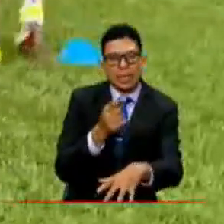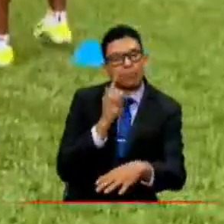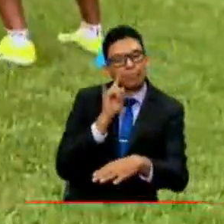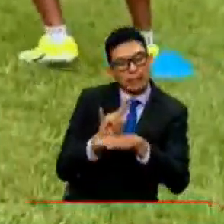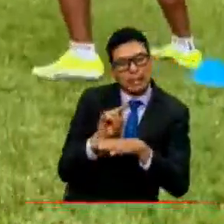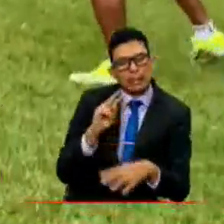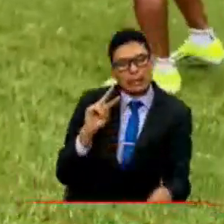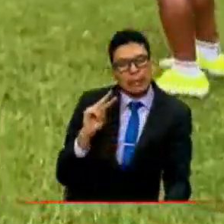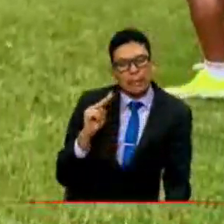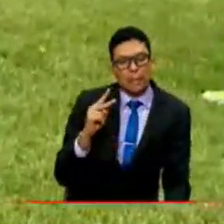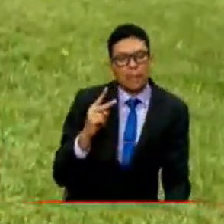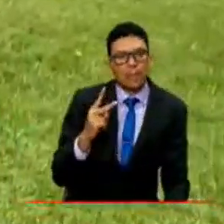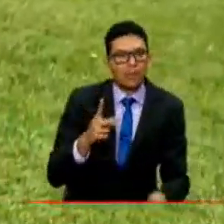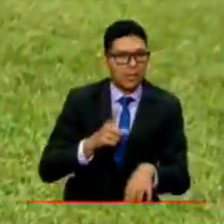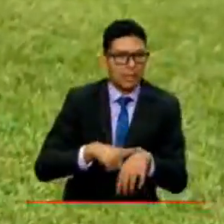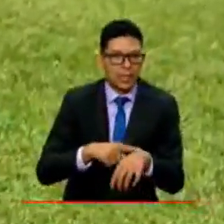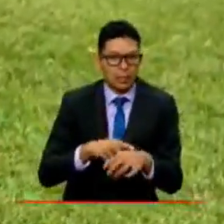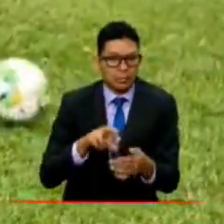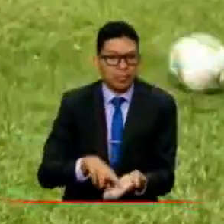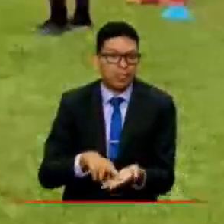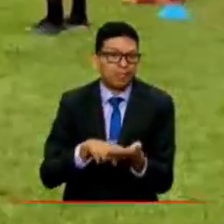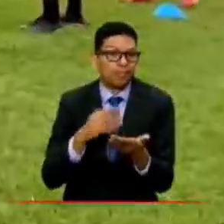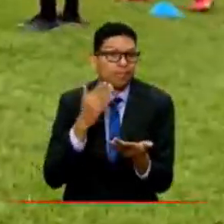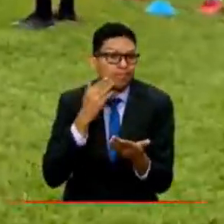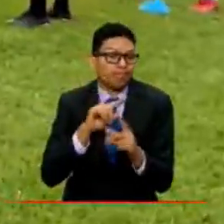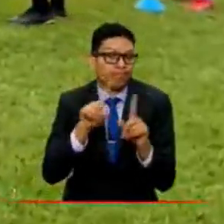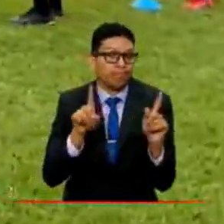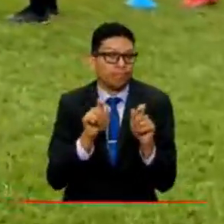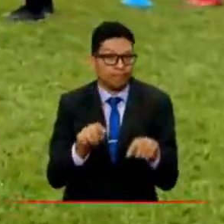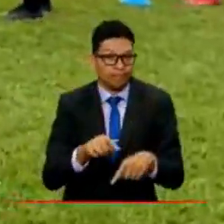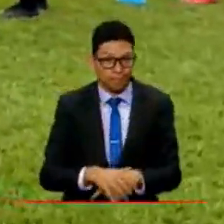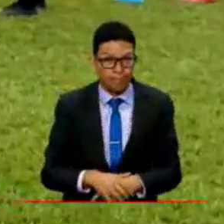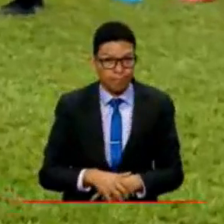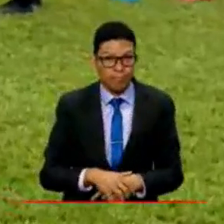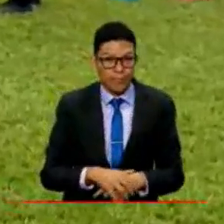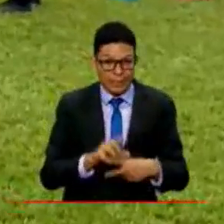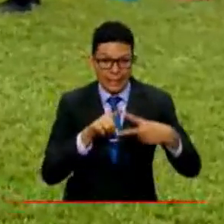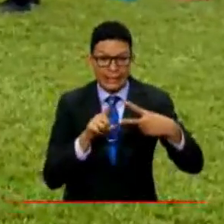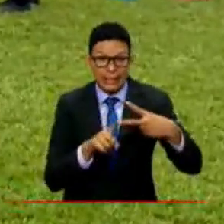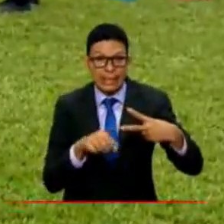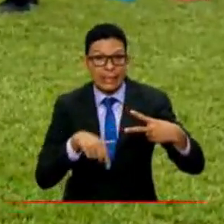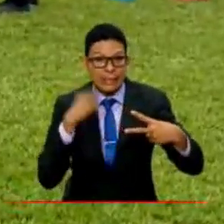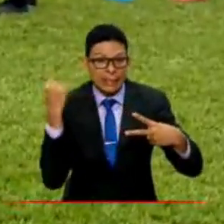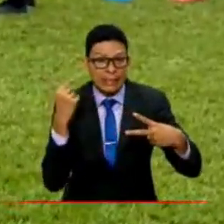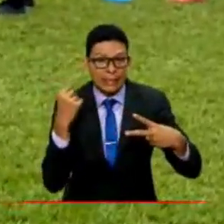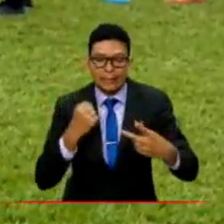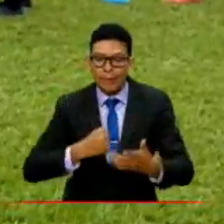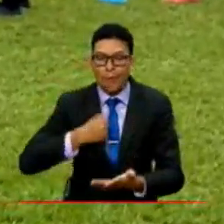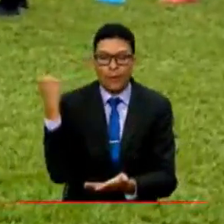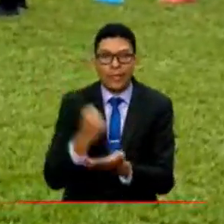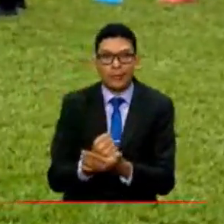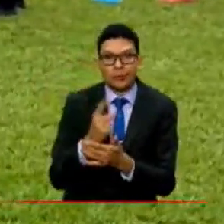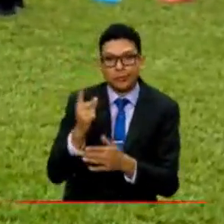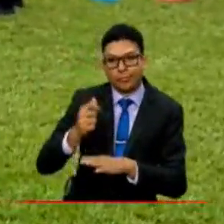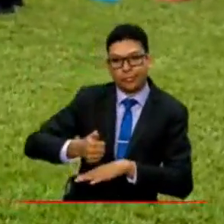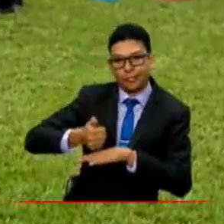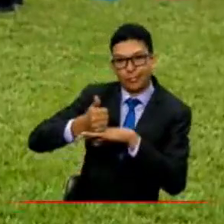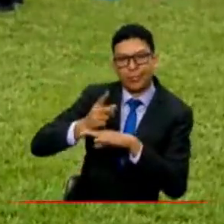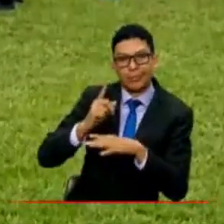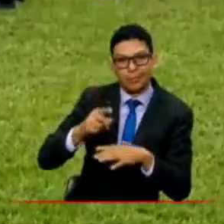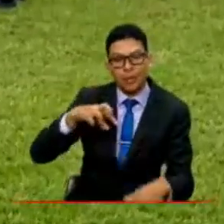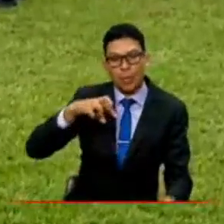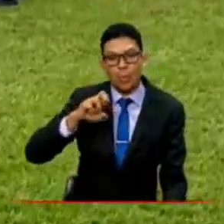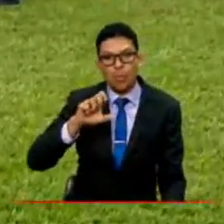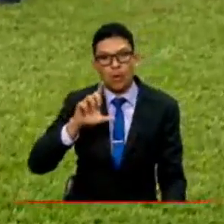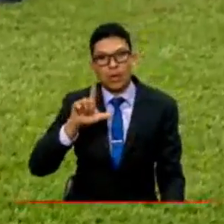monitoreada para determinar el tiempo de recuperación. Estas dos ausencias obligarán a Jorge El Polilla da Silva, el técnico